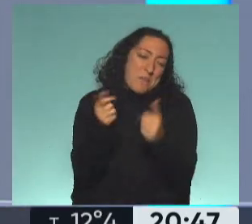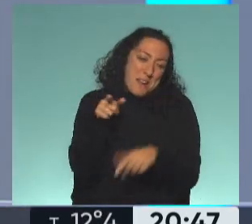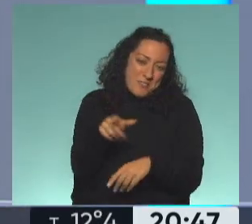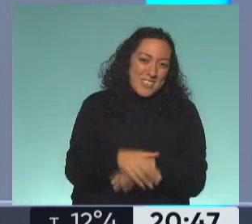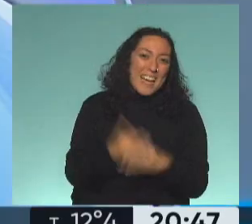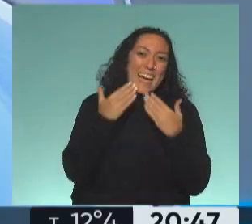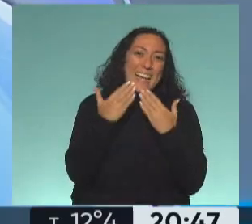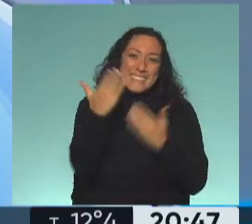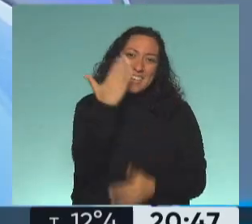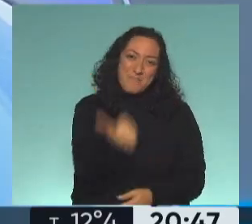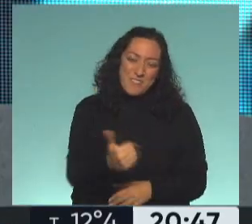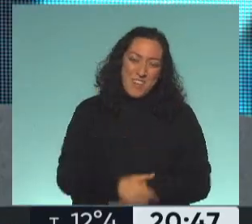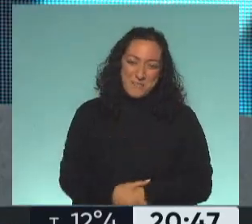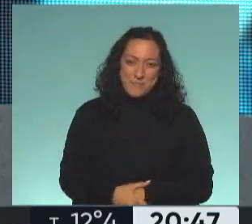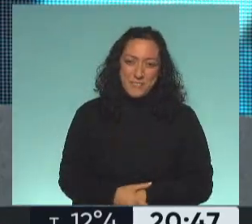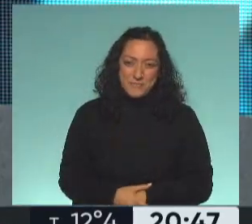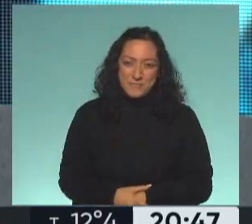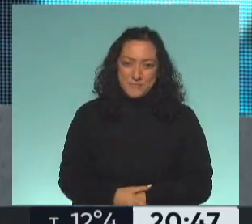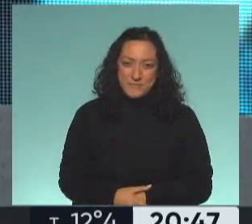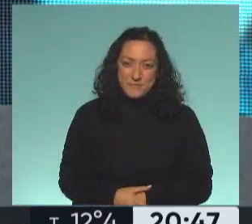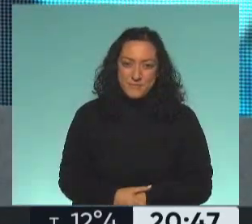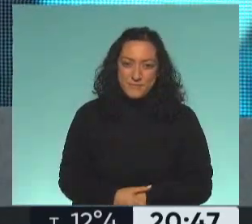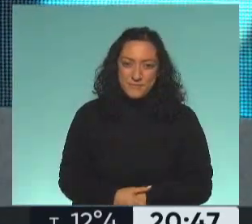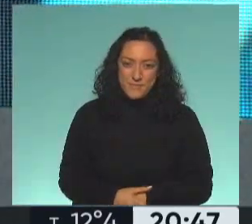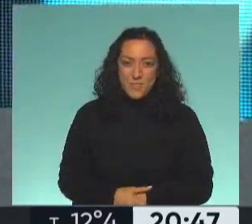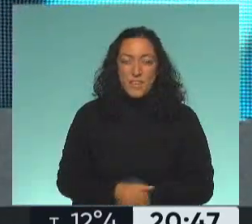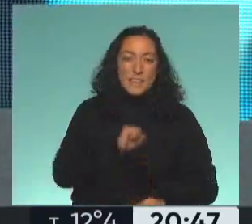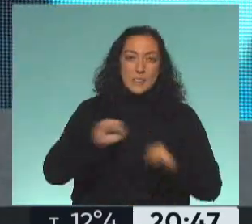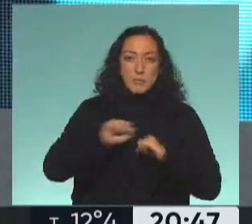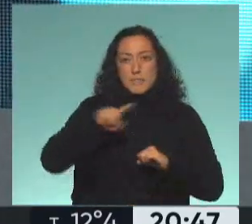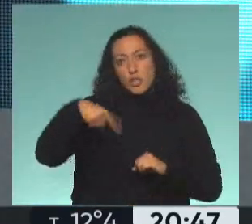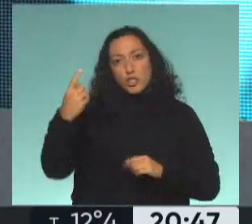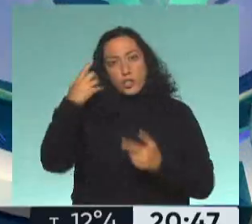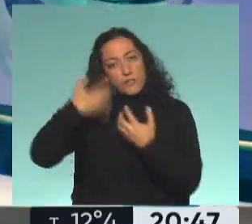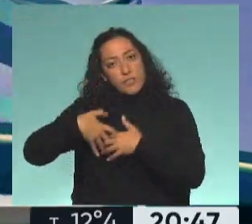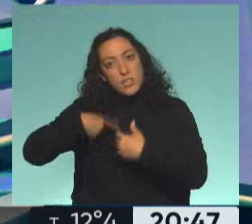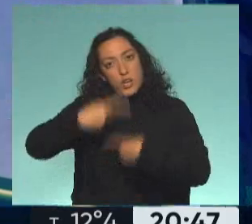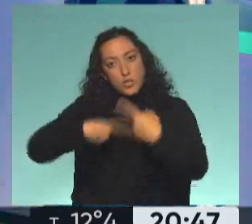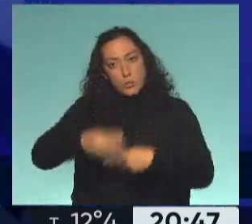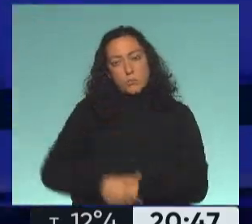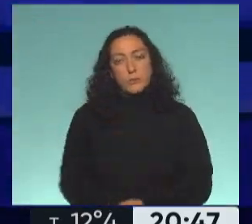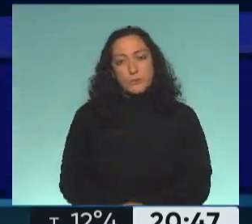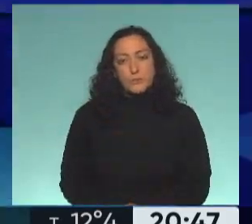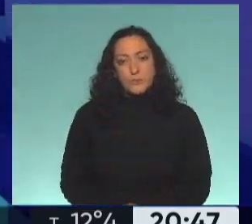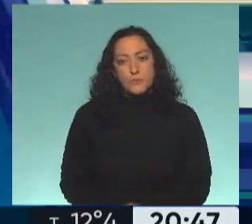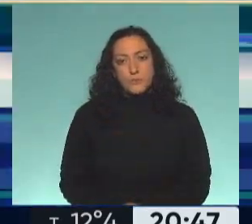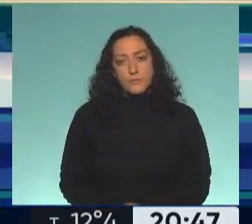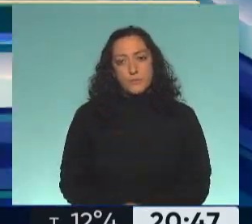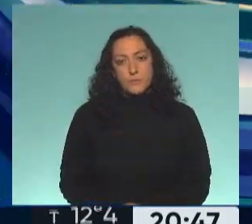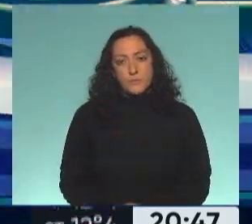por convocarme. Así es. Dame otro disparador y seguimos pensando en voz alta. Dale, en esta cierre de